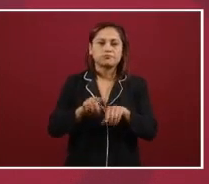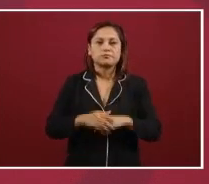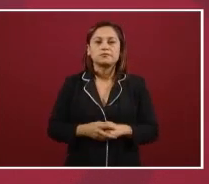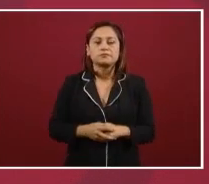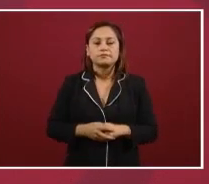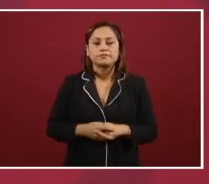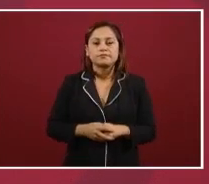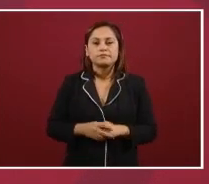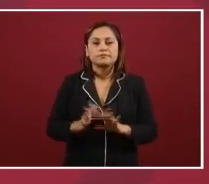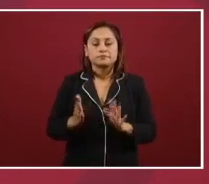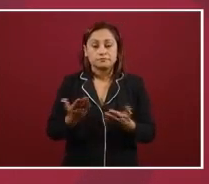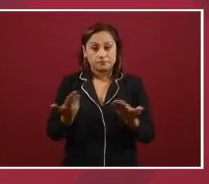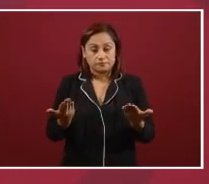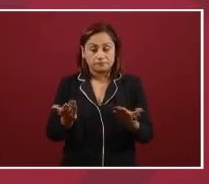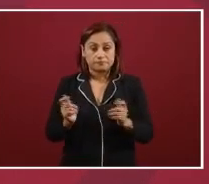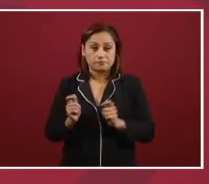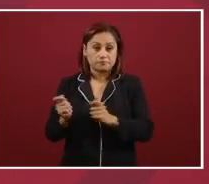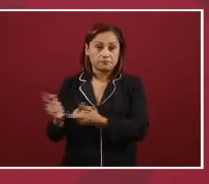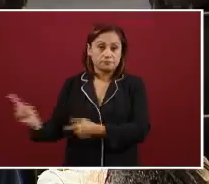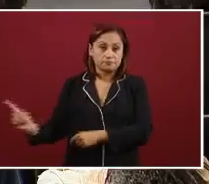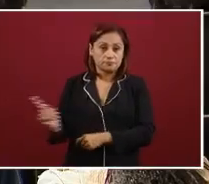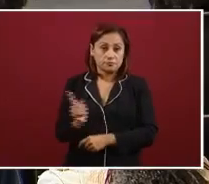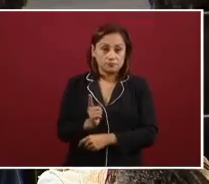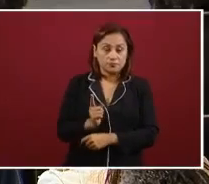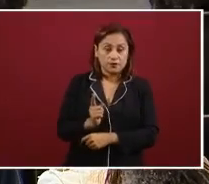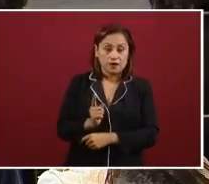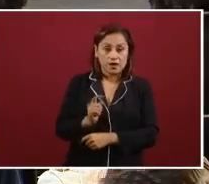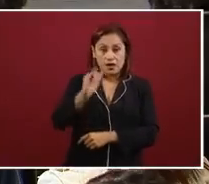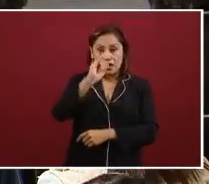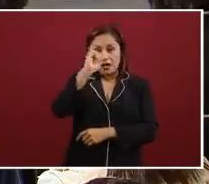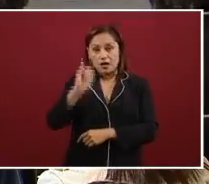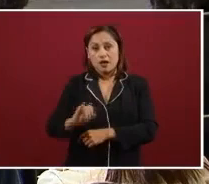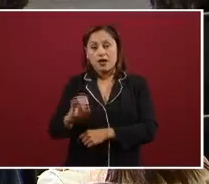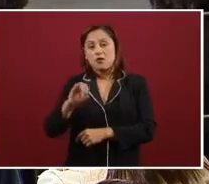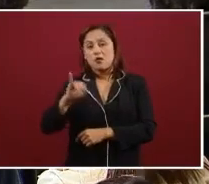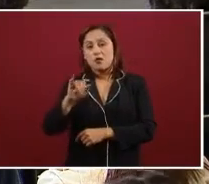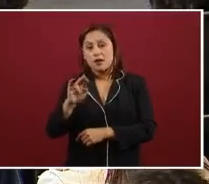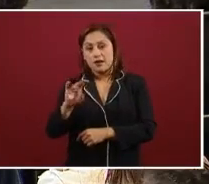le damos la palabra al almirante Ojeda.